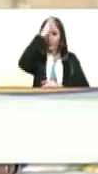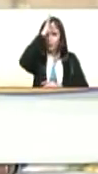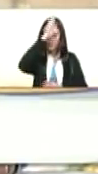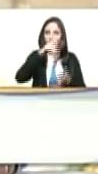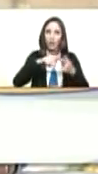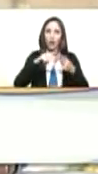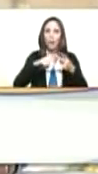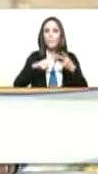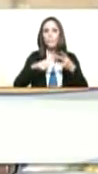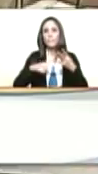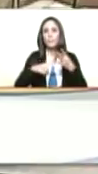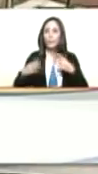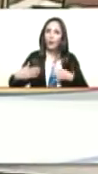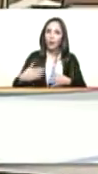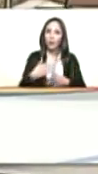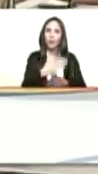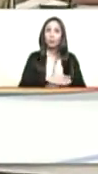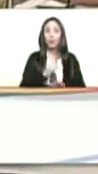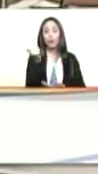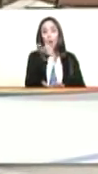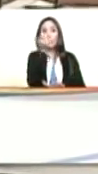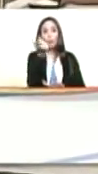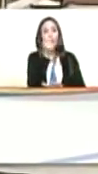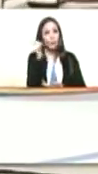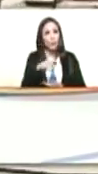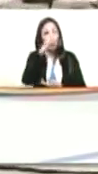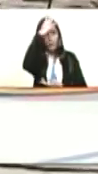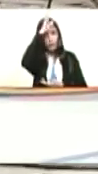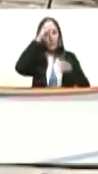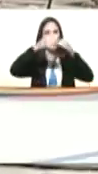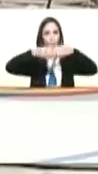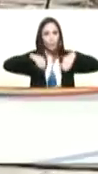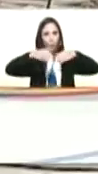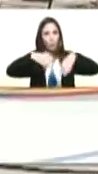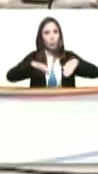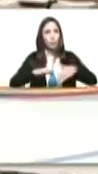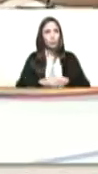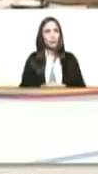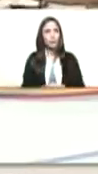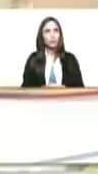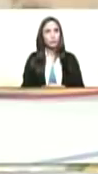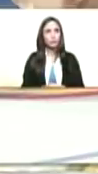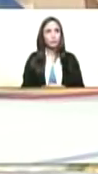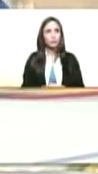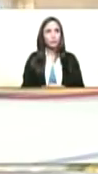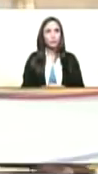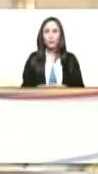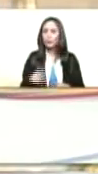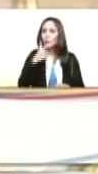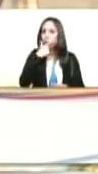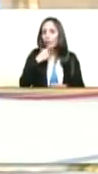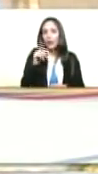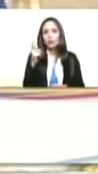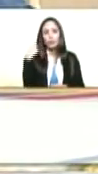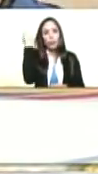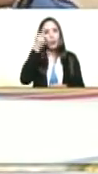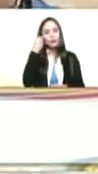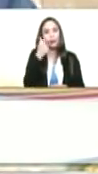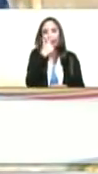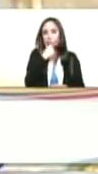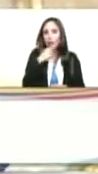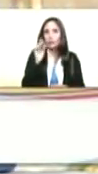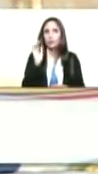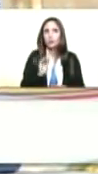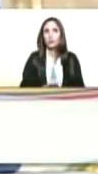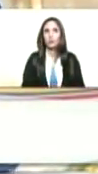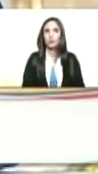pescado. Que busca las gallinas ponedoras, ¿vale? Yo tengo, yo le lo digo, y yo lo veo tan fácil. Me perdono si lo veo tan